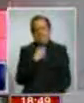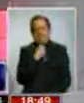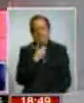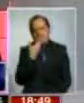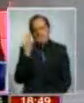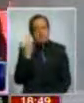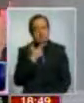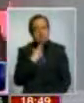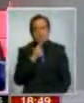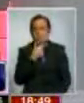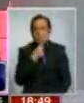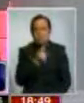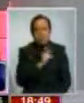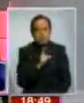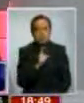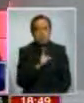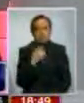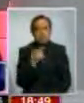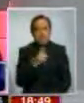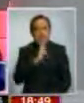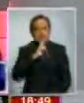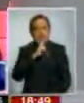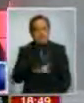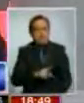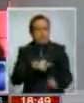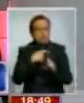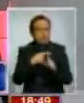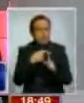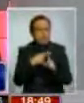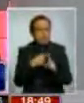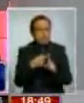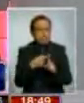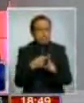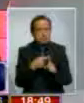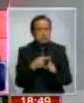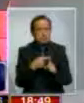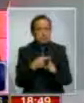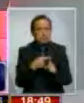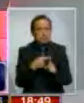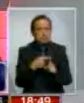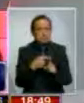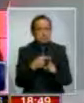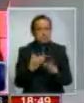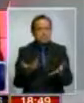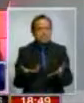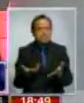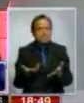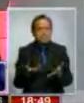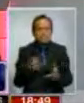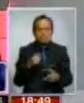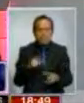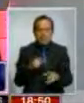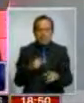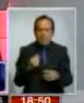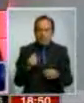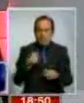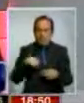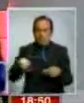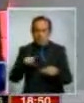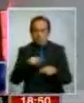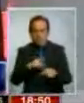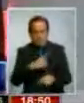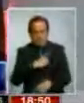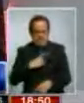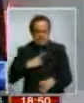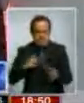muy importante. Obtenemos un buen resultado, paramos unos legisladores buenos, el equipo de diputados